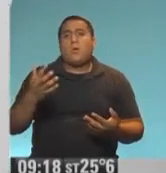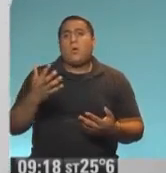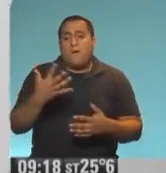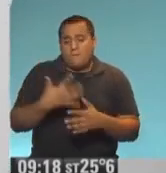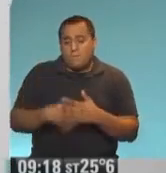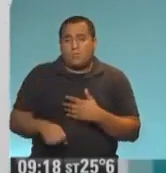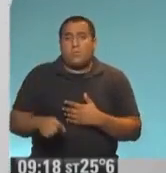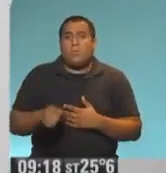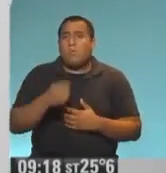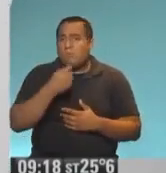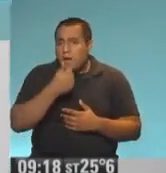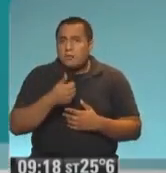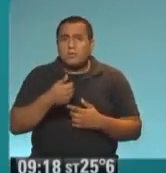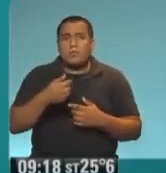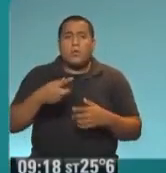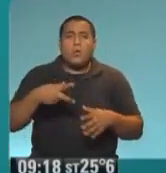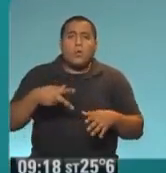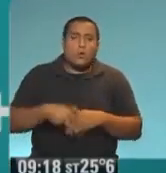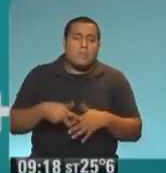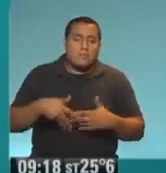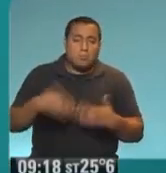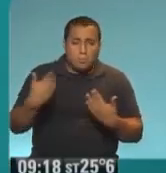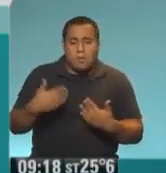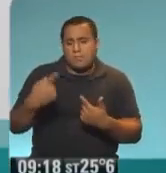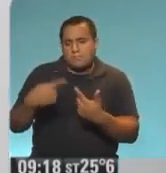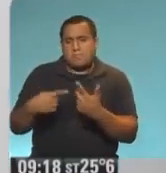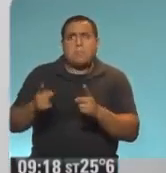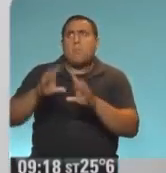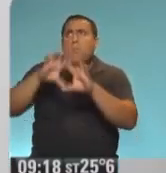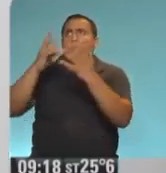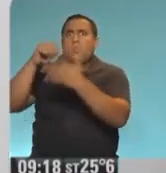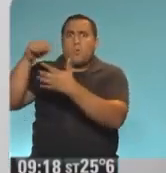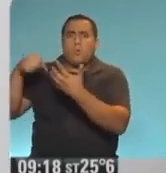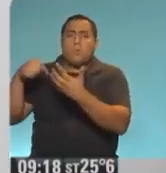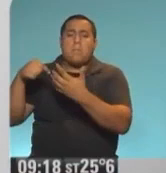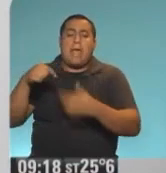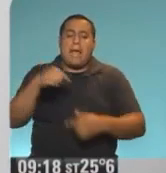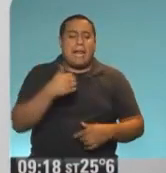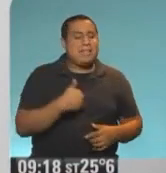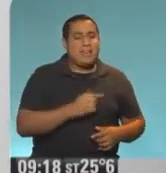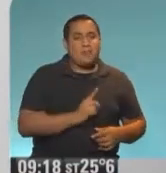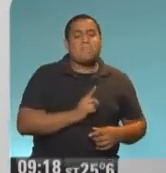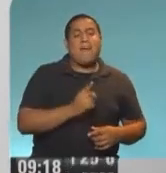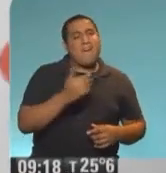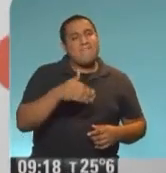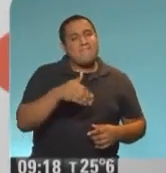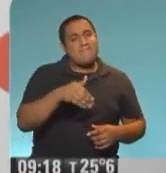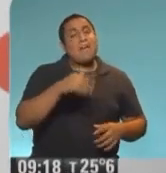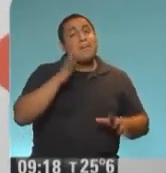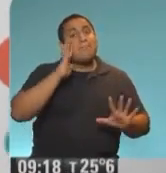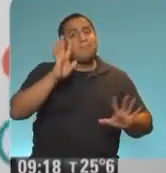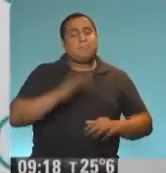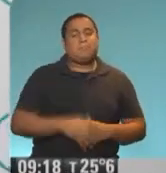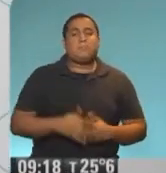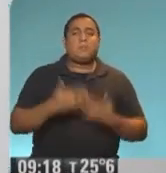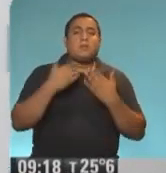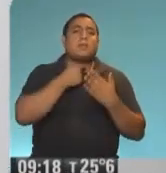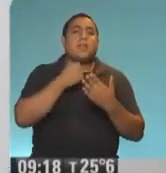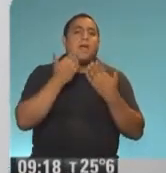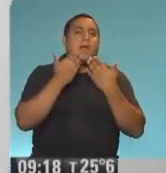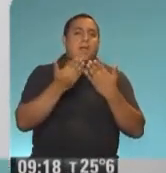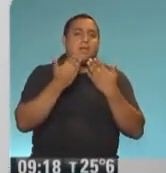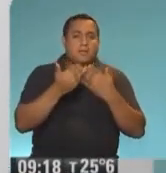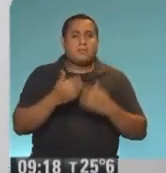simple y ambulatoria, como lo es en todo el mundo, ¿no? De manera tal que, bueno, vuelvo a decir, quiero agradecerle primero